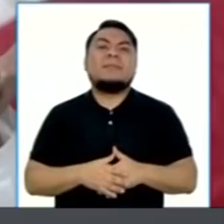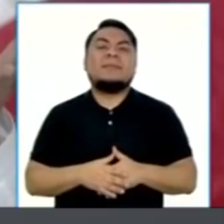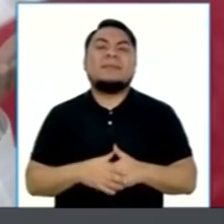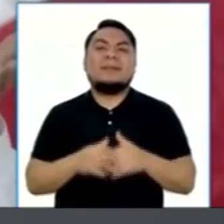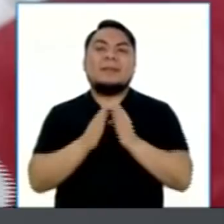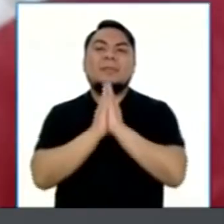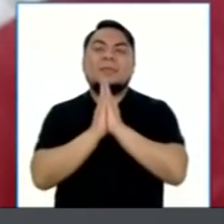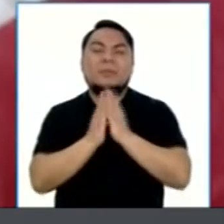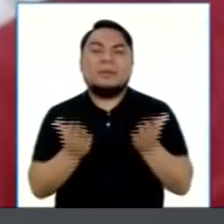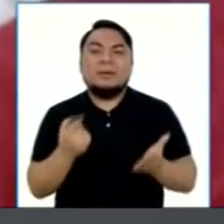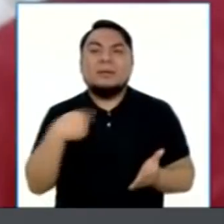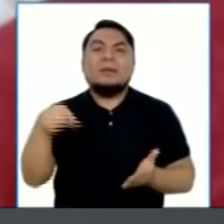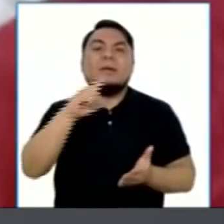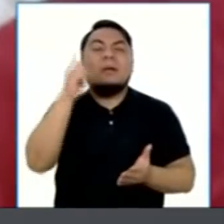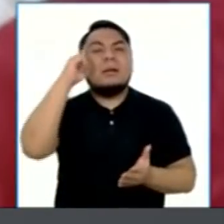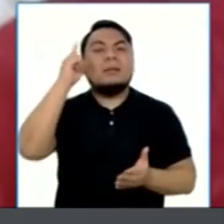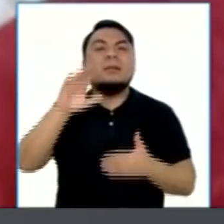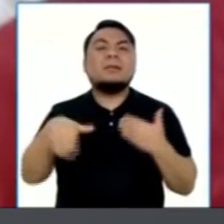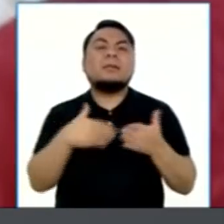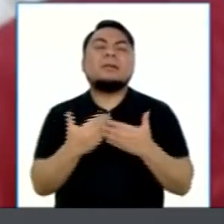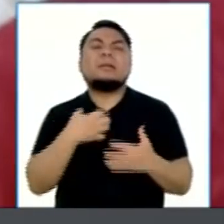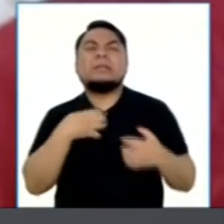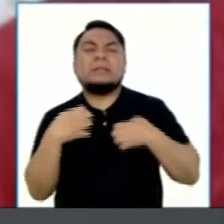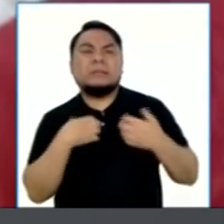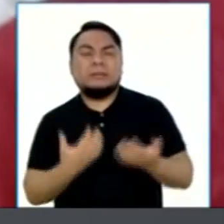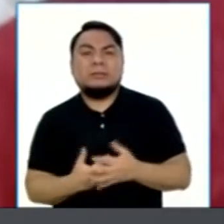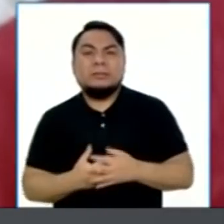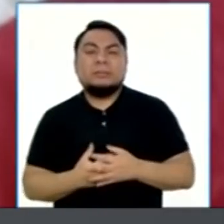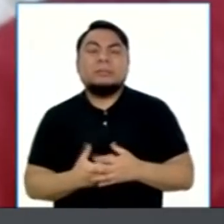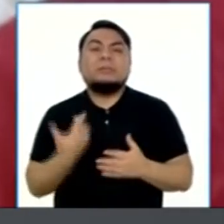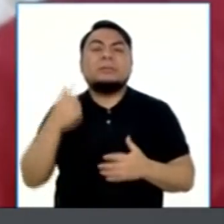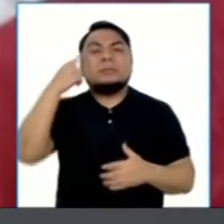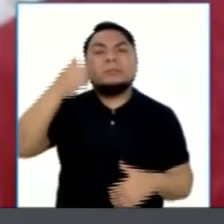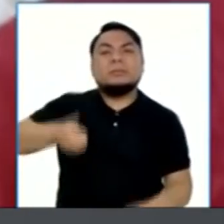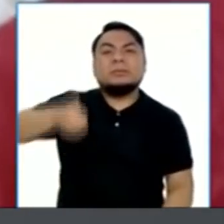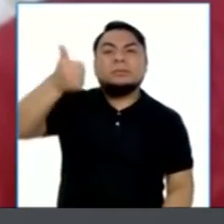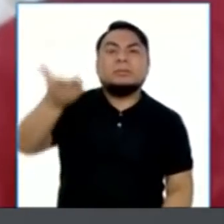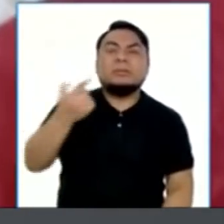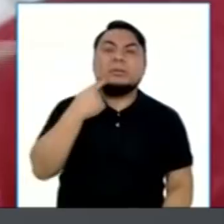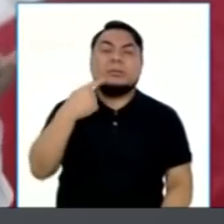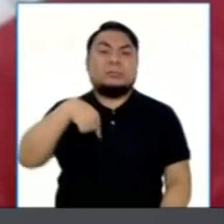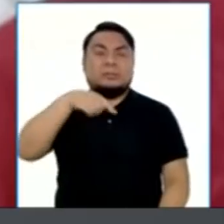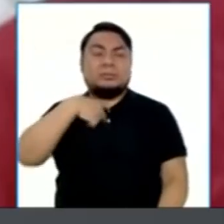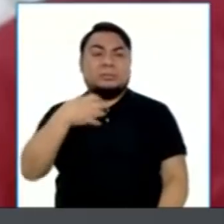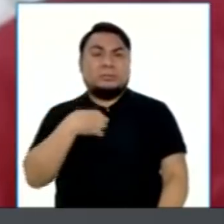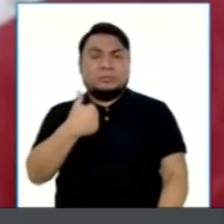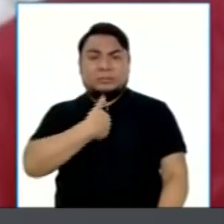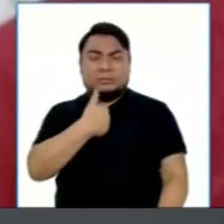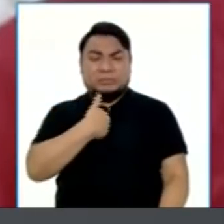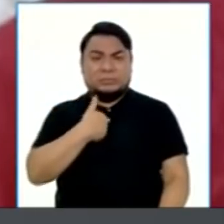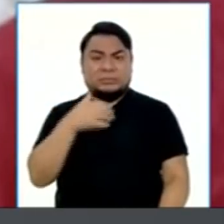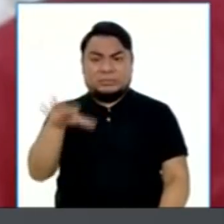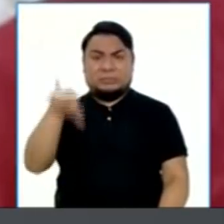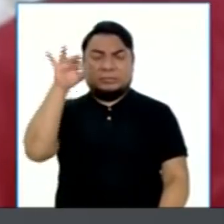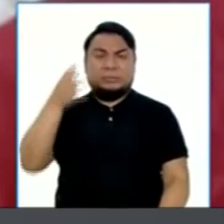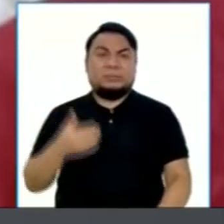por favor, no estemos después quejándonos sobre las autoridades, si nosotros mismos las